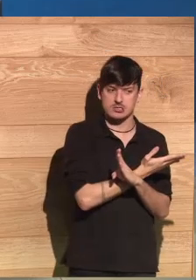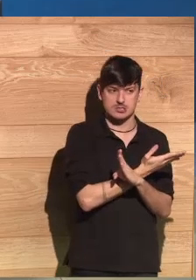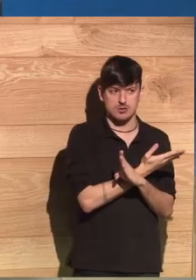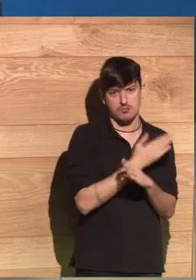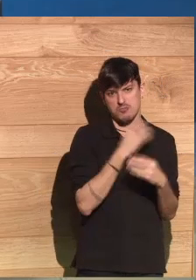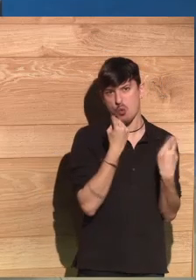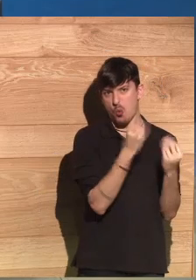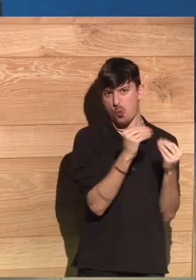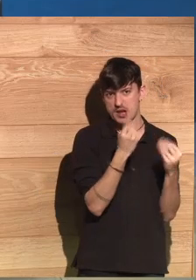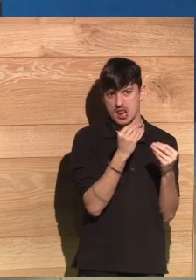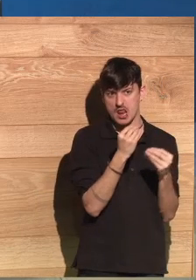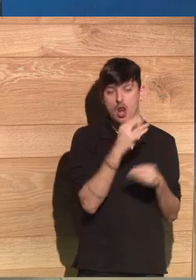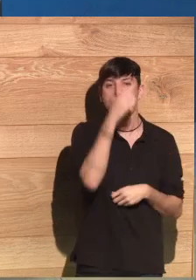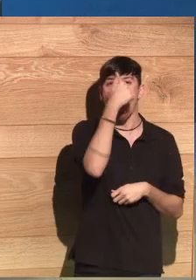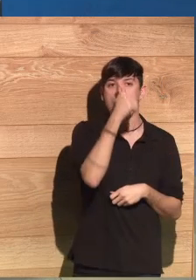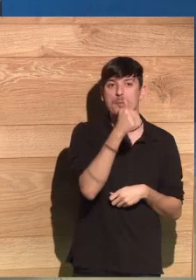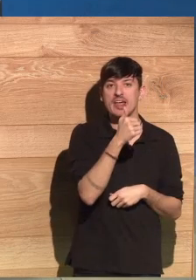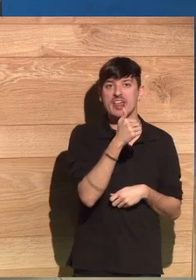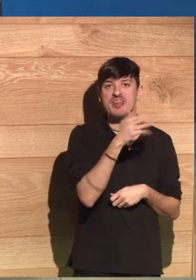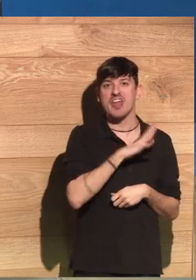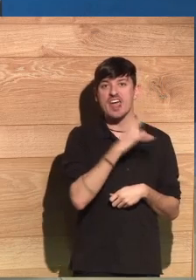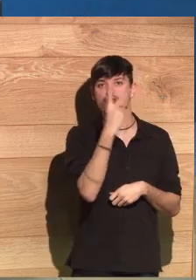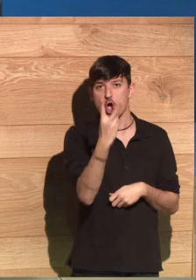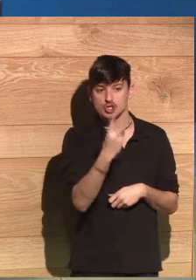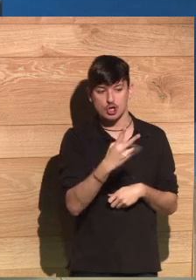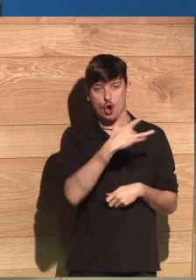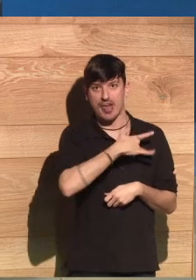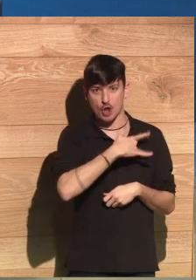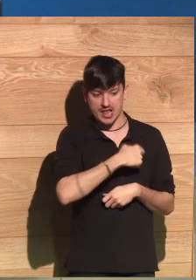una juvenil, El hombre de los dos corazones, que sale en 2009,